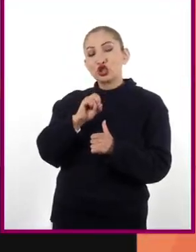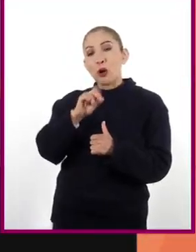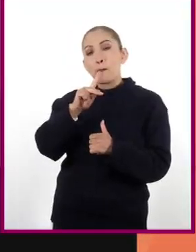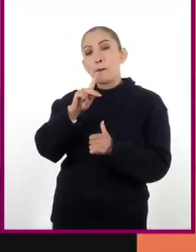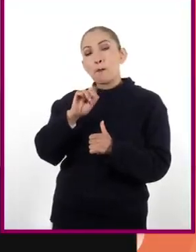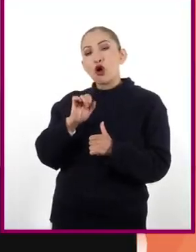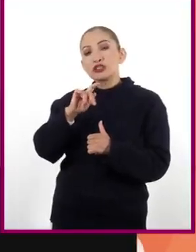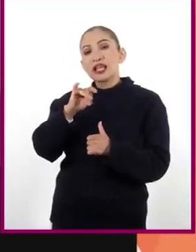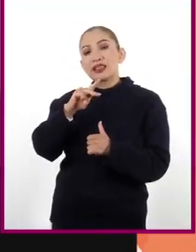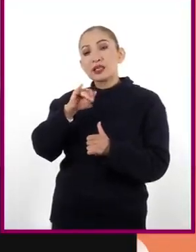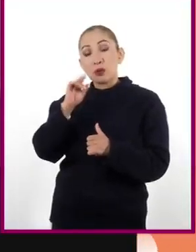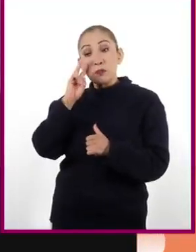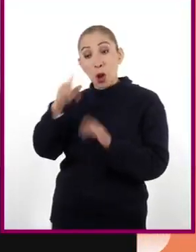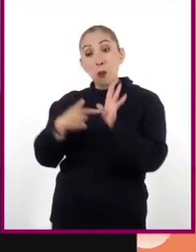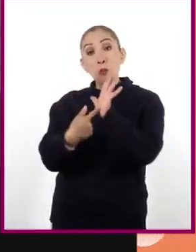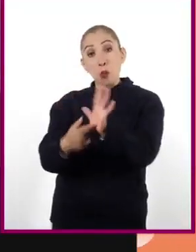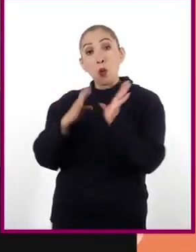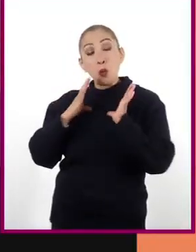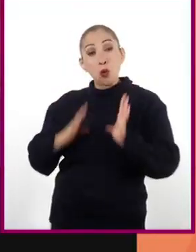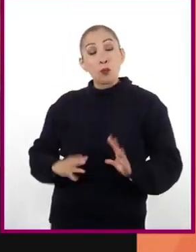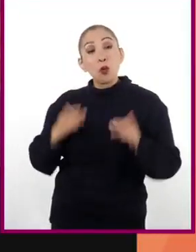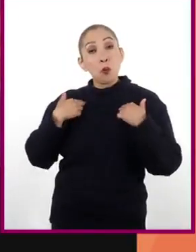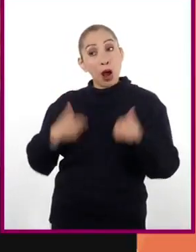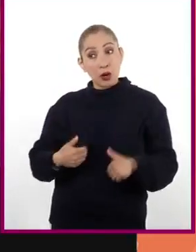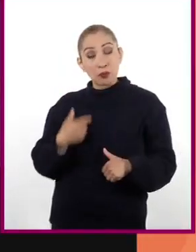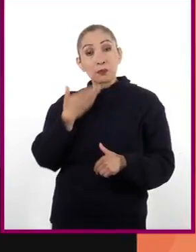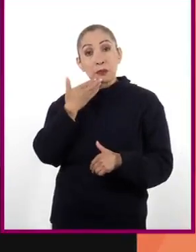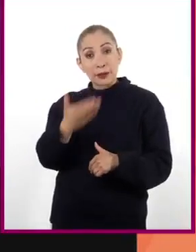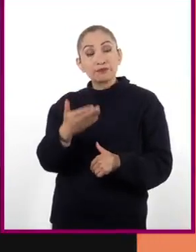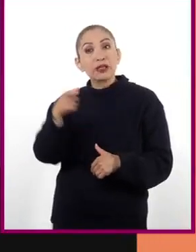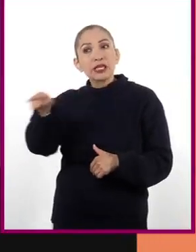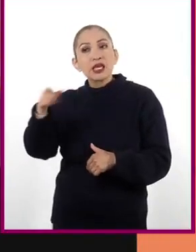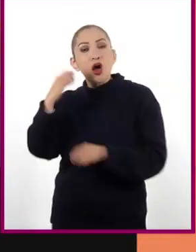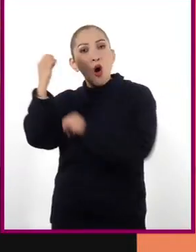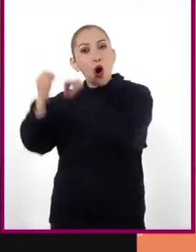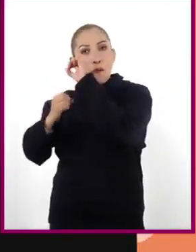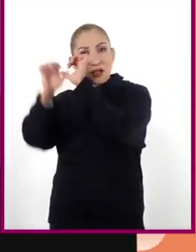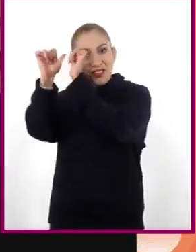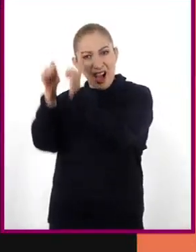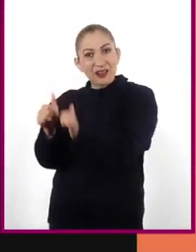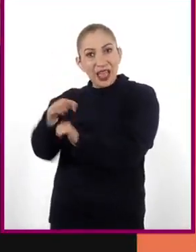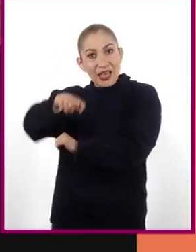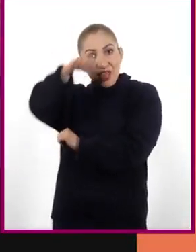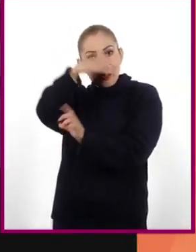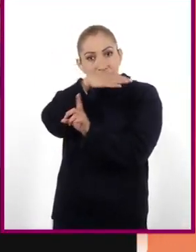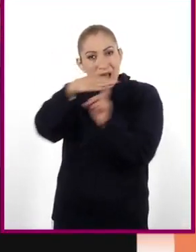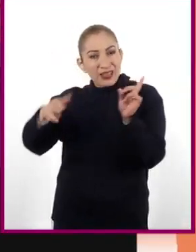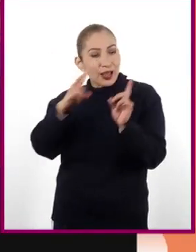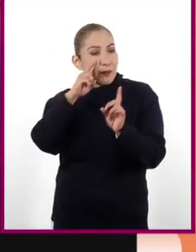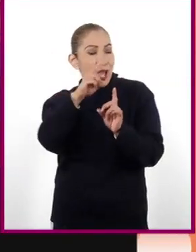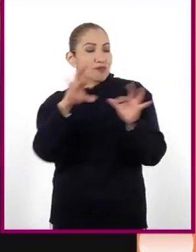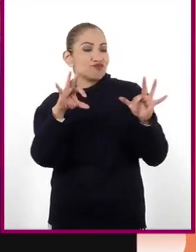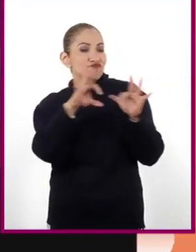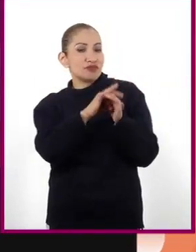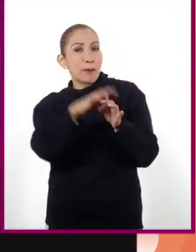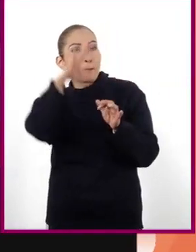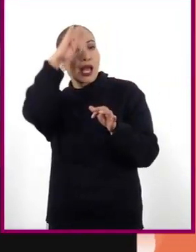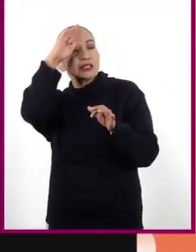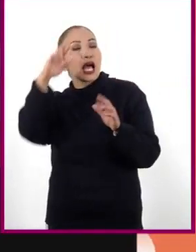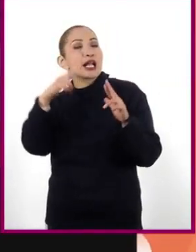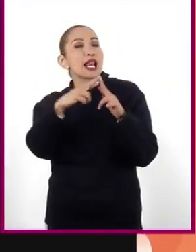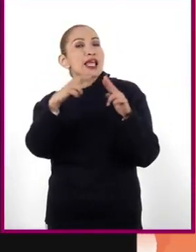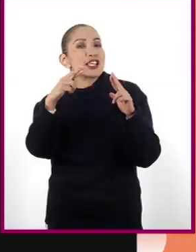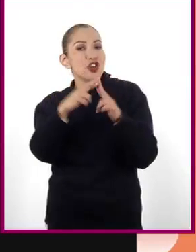consideró muy importante mostrar el cuerpo humano. Mientras que las obras de arte de la Edad Media estaban ligadas al